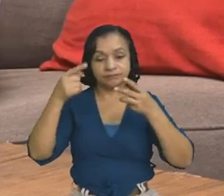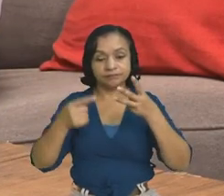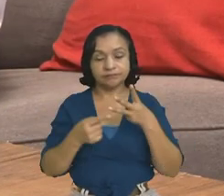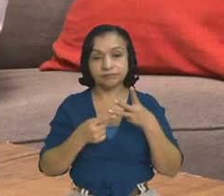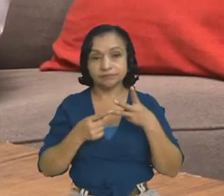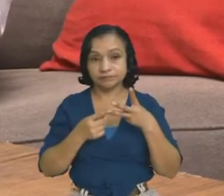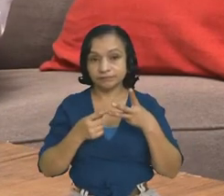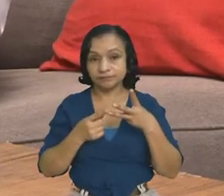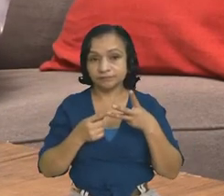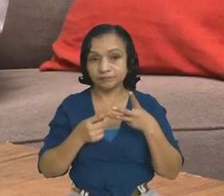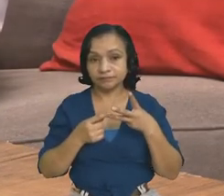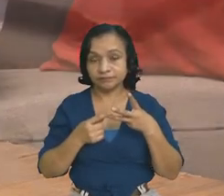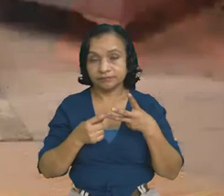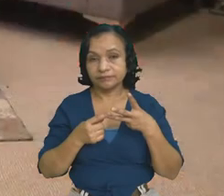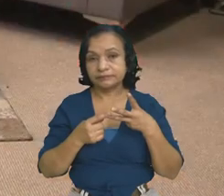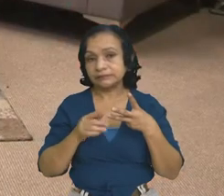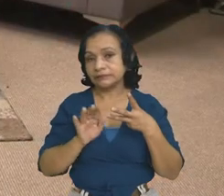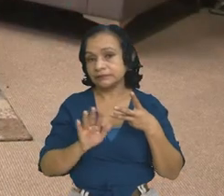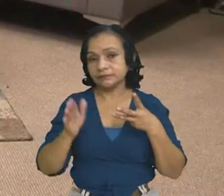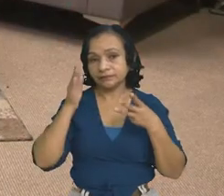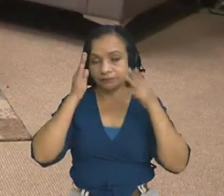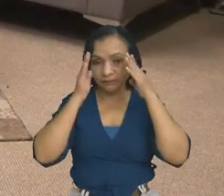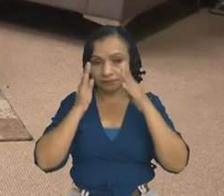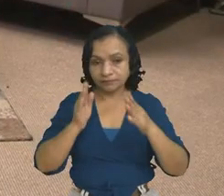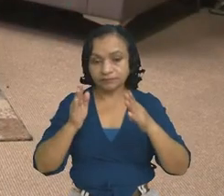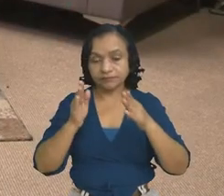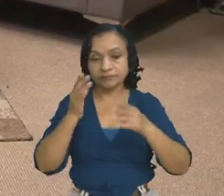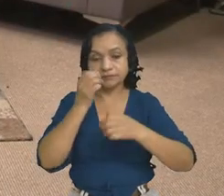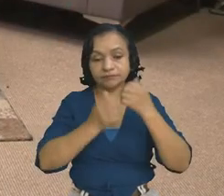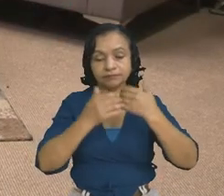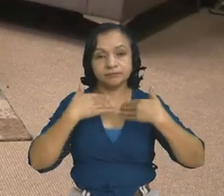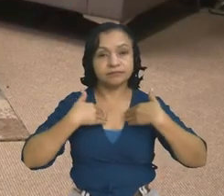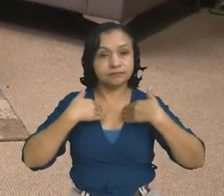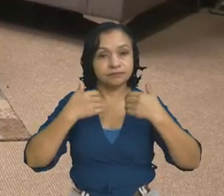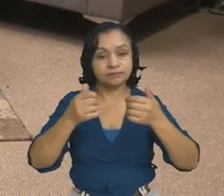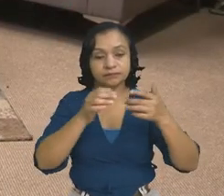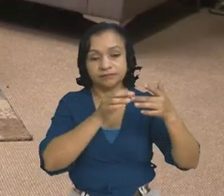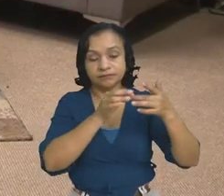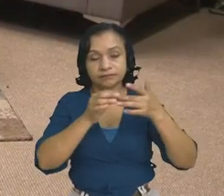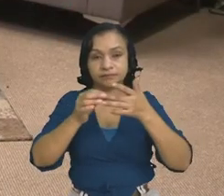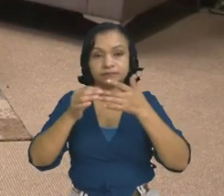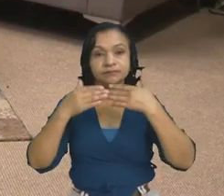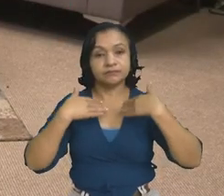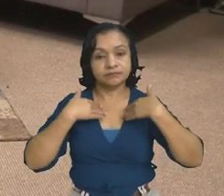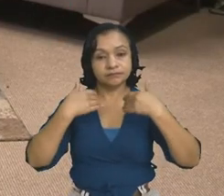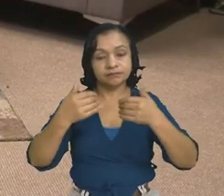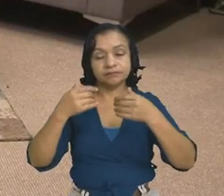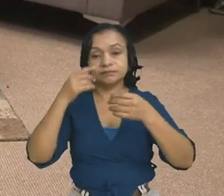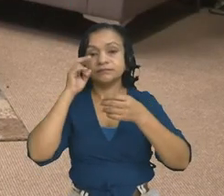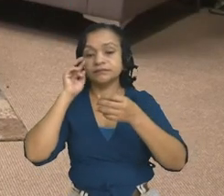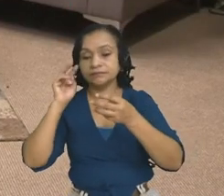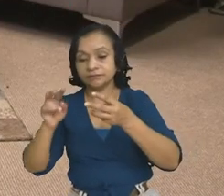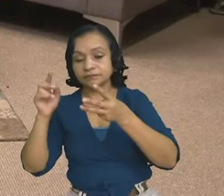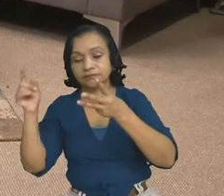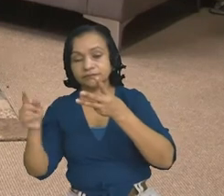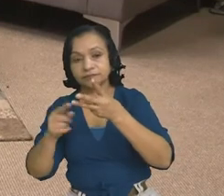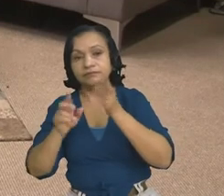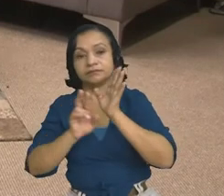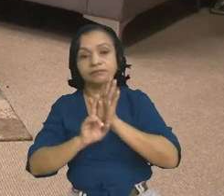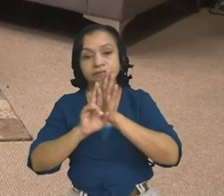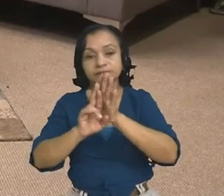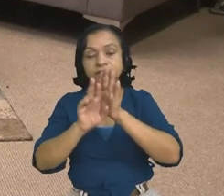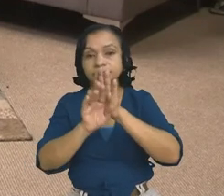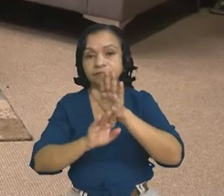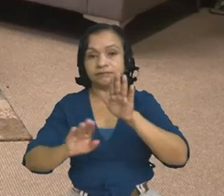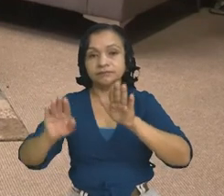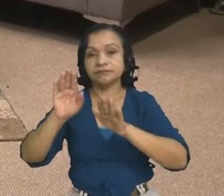nosotros, en donde ya no solamente atendemos condiciones agudas, condiciones especializadas en los hospitales, sino que también un nivel de respuesta mayor cuando